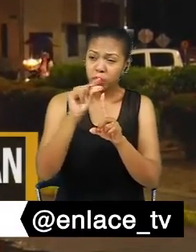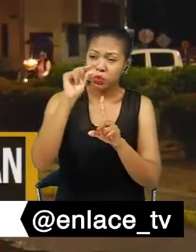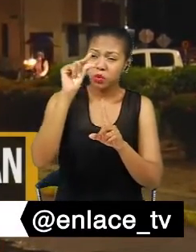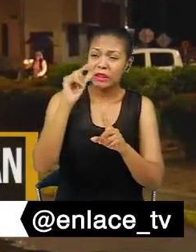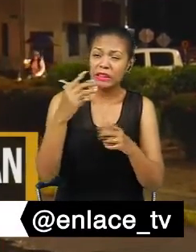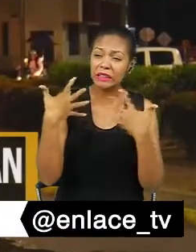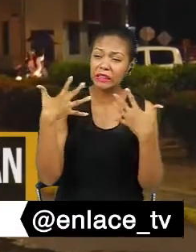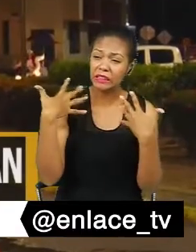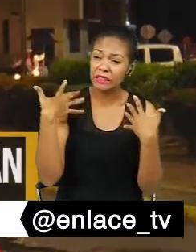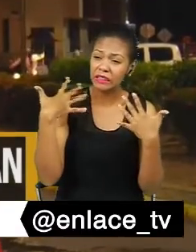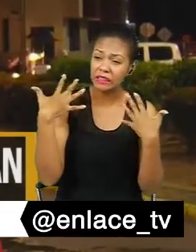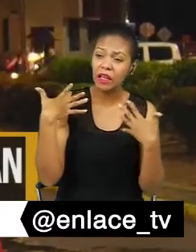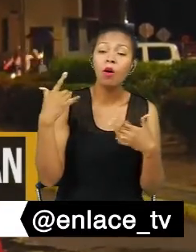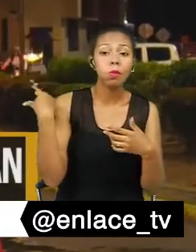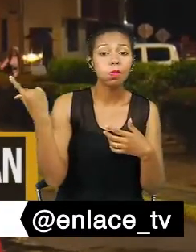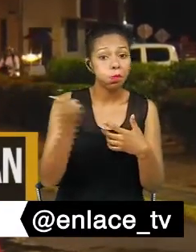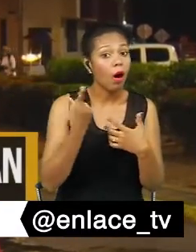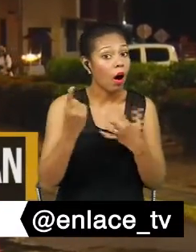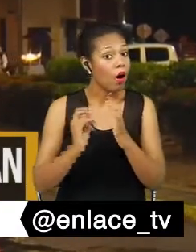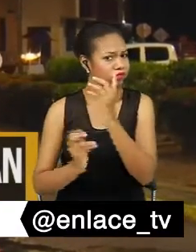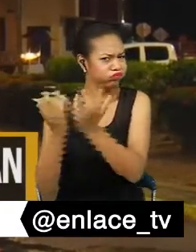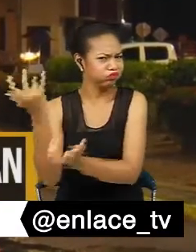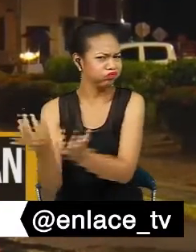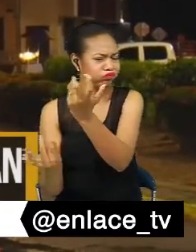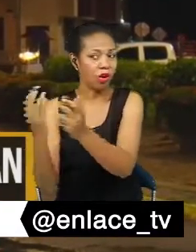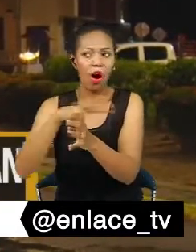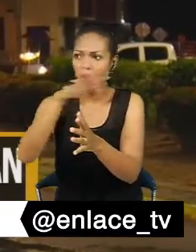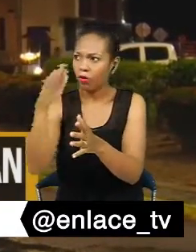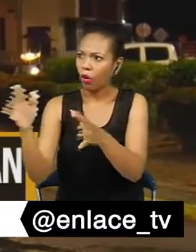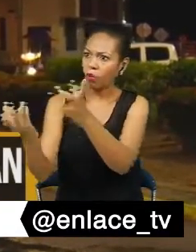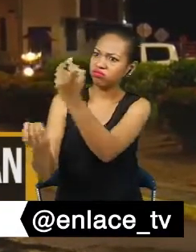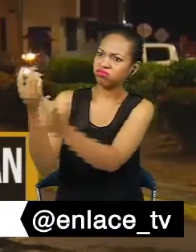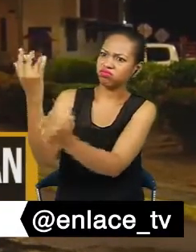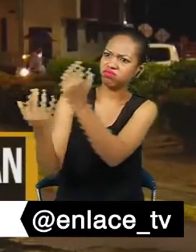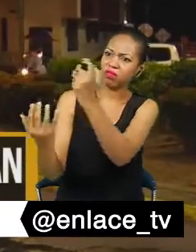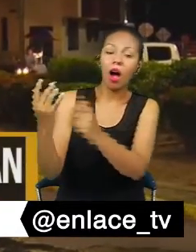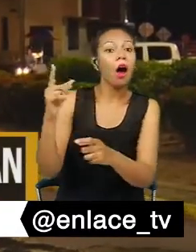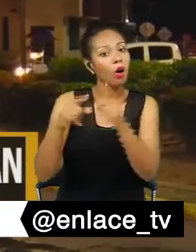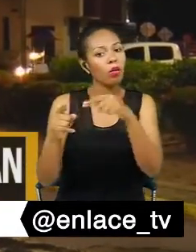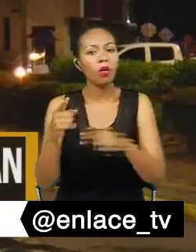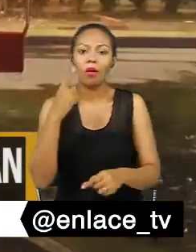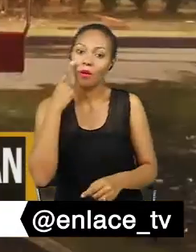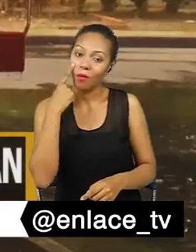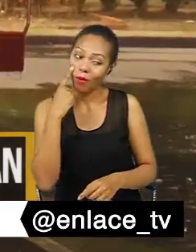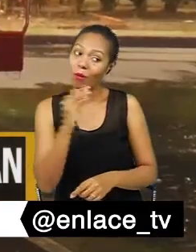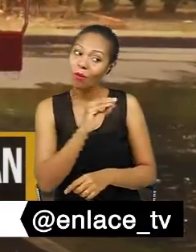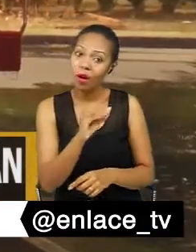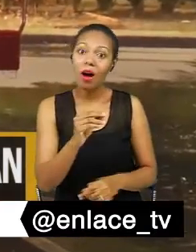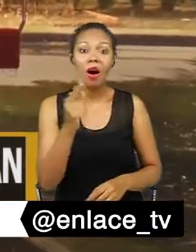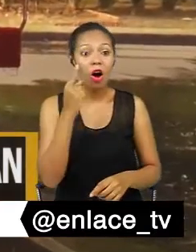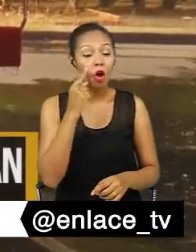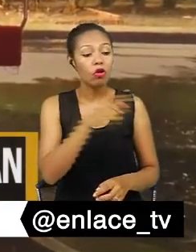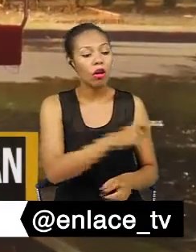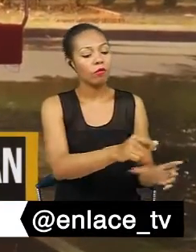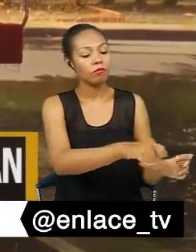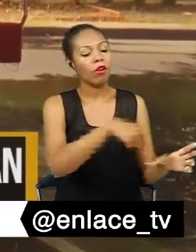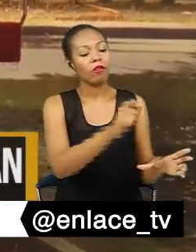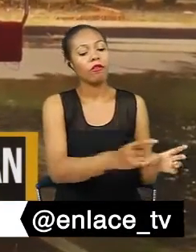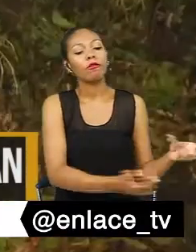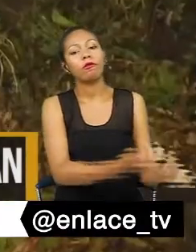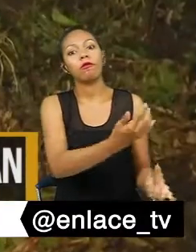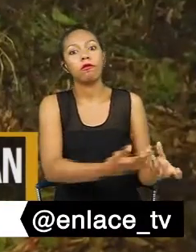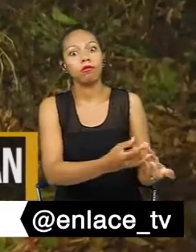varios incendios forestales. Les pedimos cordura a las personas que van a hacer quemas. Las quemas están prohibidas. Que